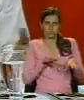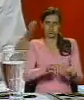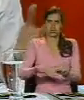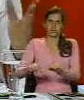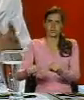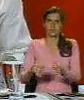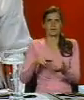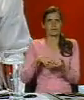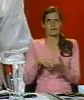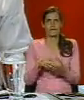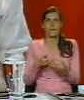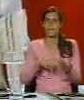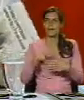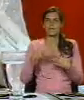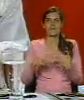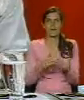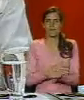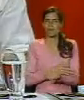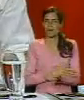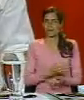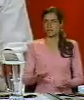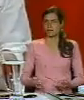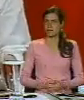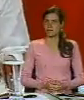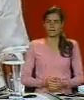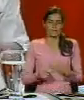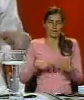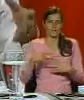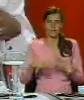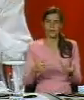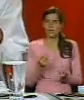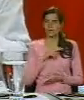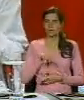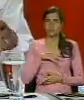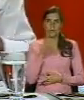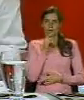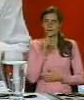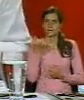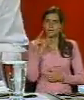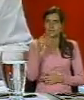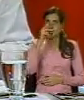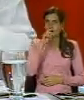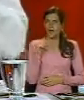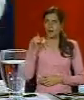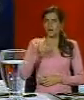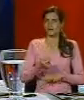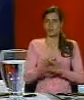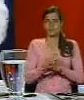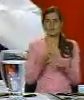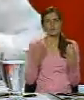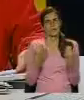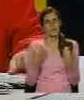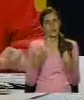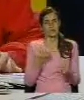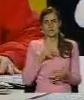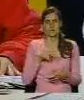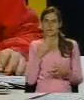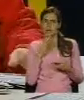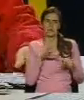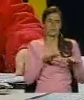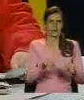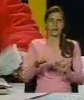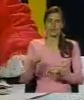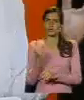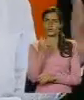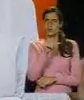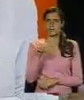Eso significa que son planificadas, hermano. Que son planificadas. Nosotros no tenemos 13 años en el gobierno. Entonces, ¿cómo vamos a invadir en una